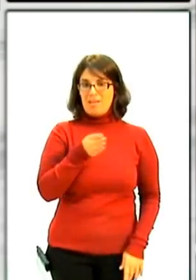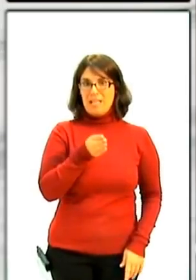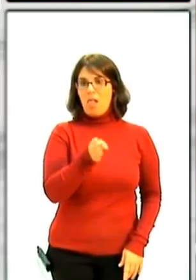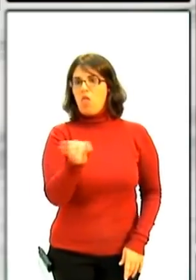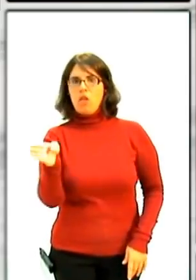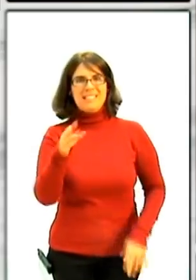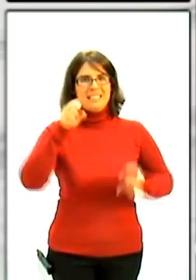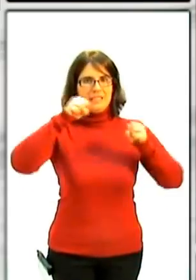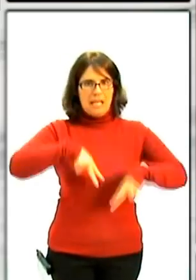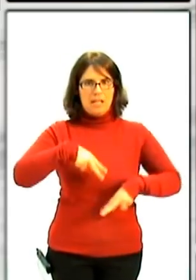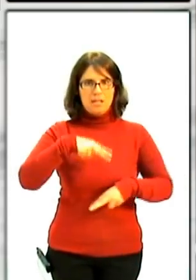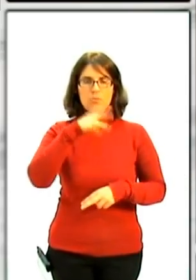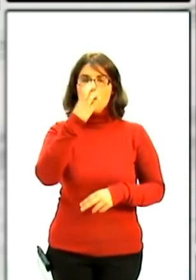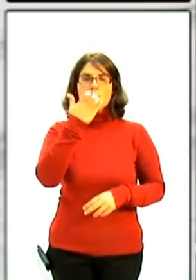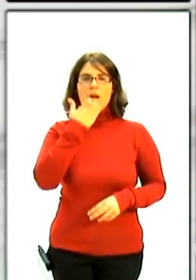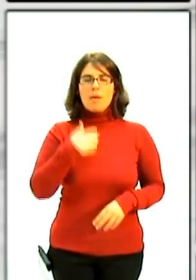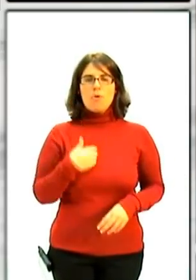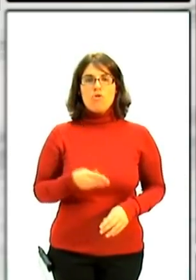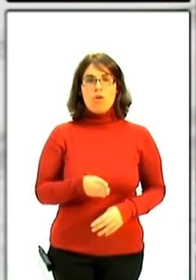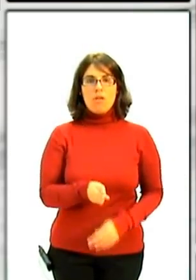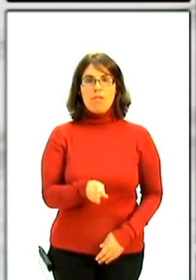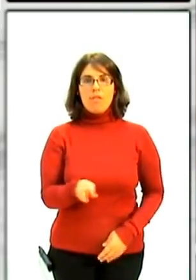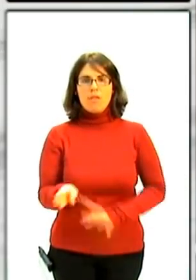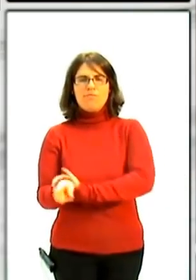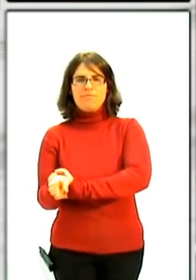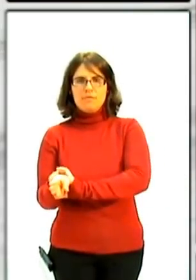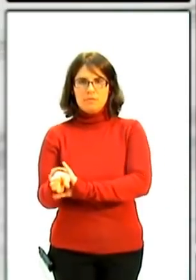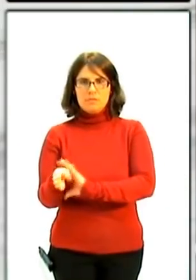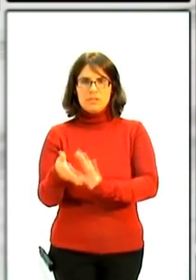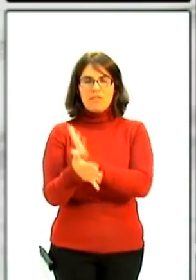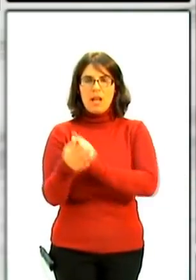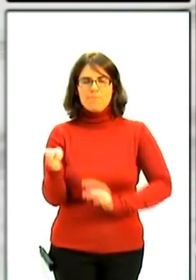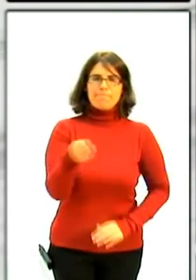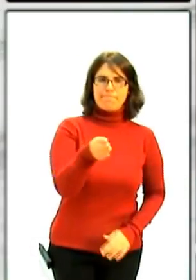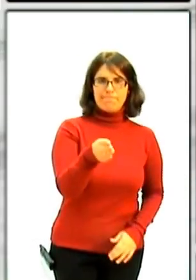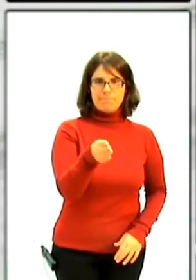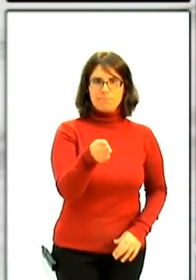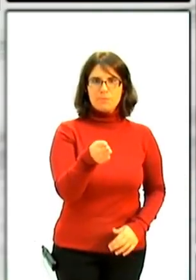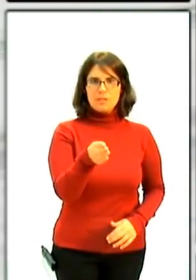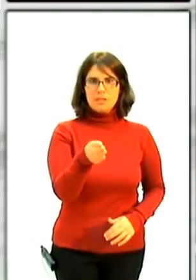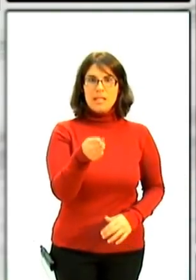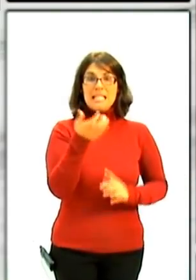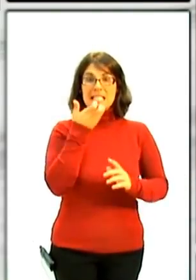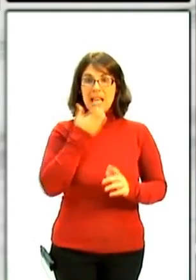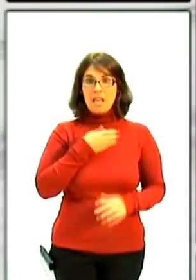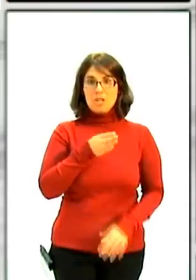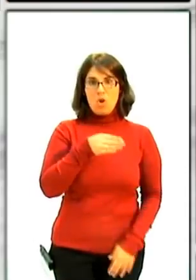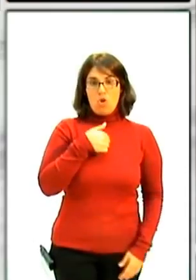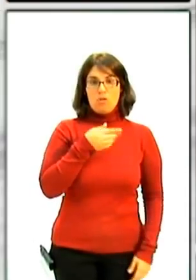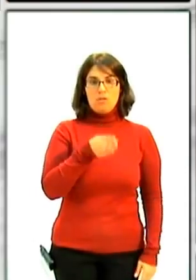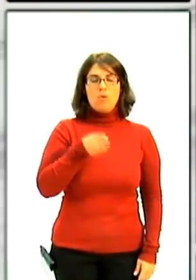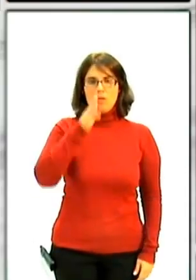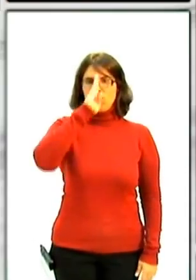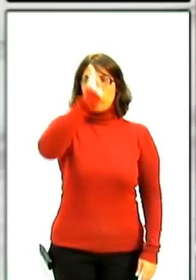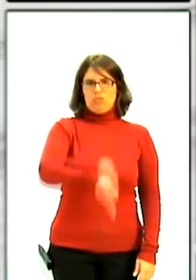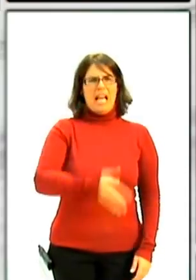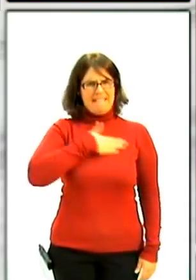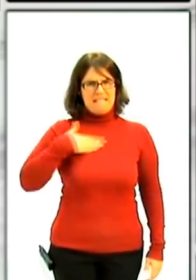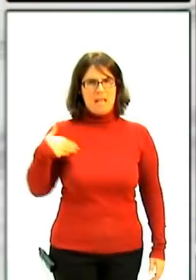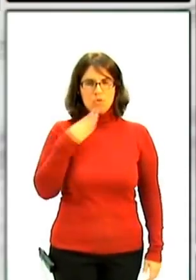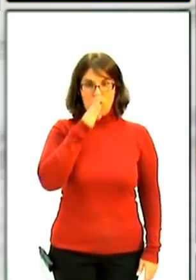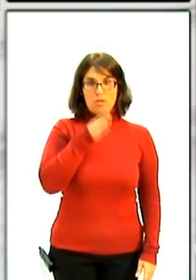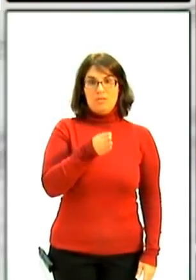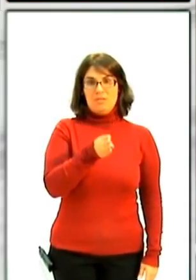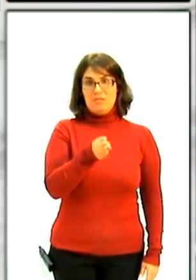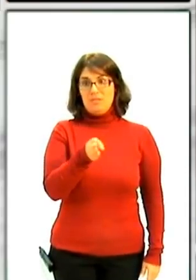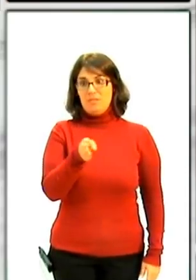llanamente porque no me vibra ni la muñeca derecha ni la muñeca izquierda. En el caso de que la muñeca derecha sea active es que me estoy desviando hacia la derecha. Entonces,